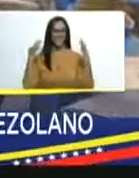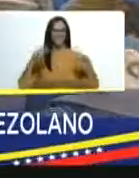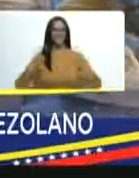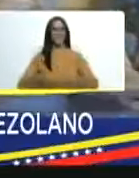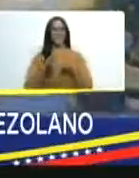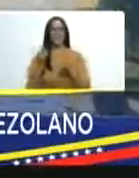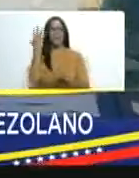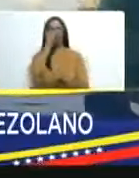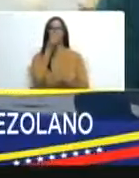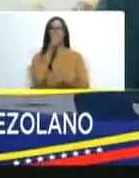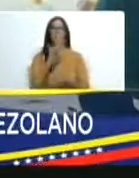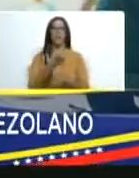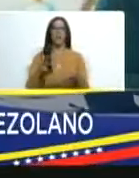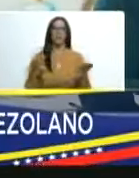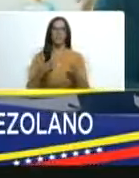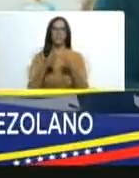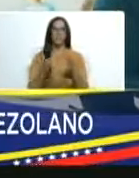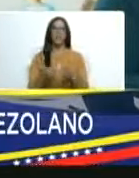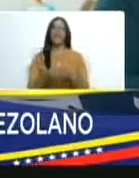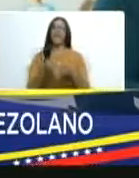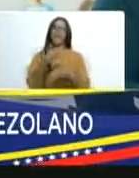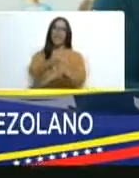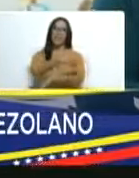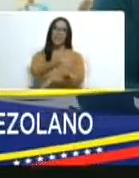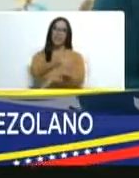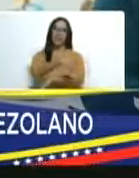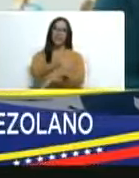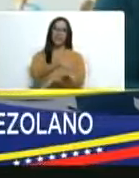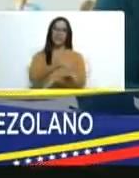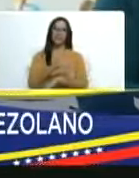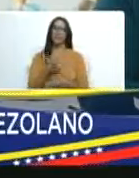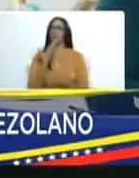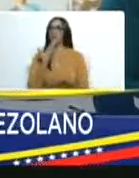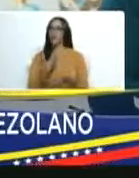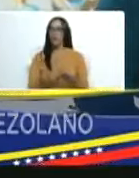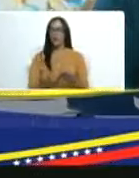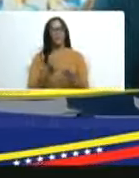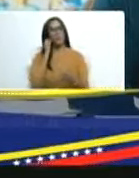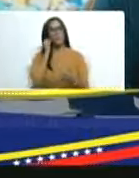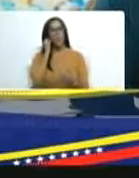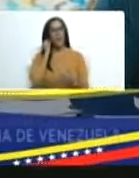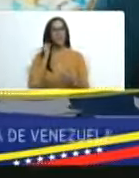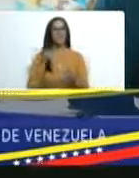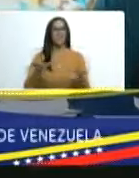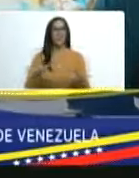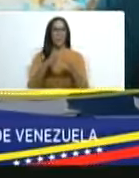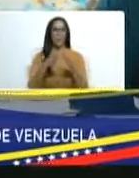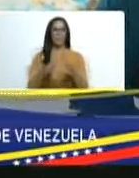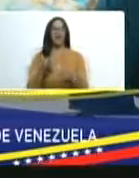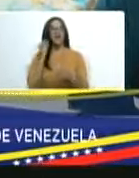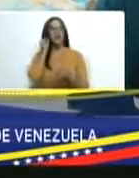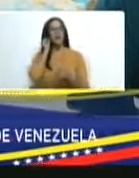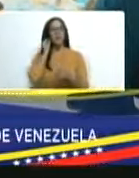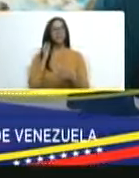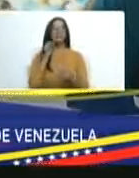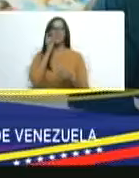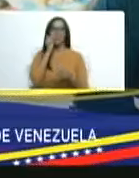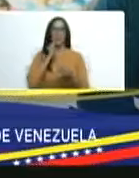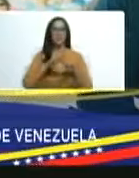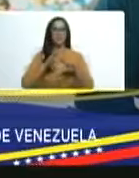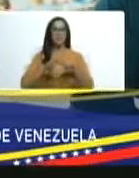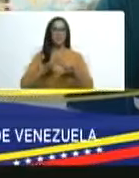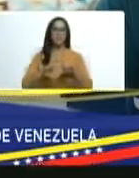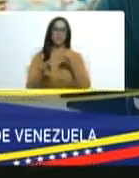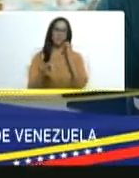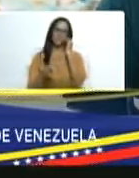Carúpano bello, Carúpano en la calle. Gracias, mujeres de Carúpano. A los niños, a las niñas,